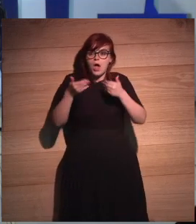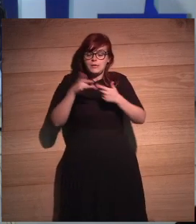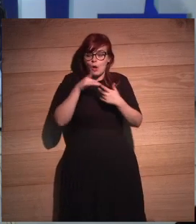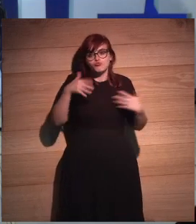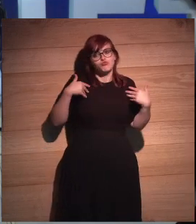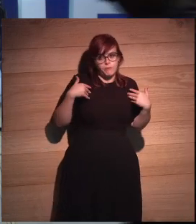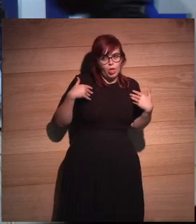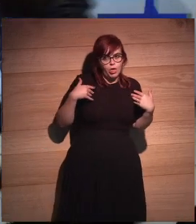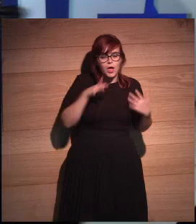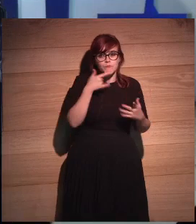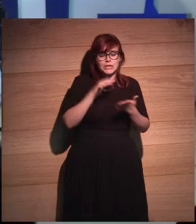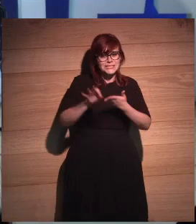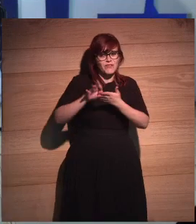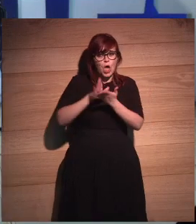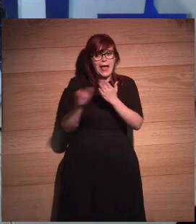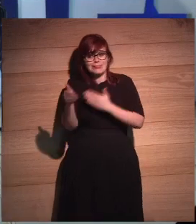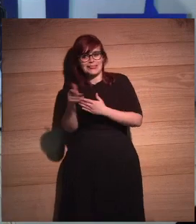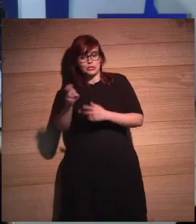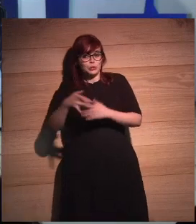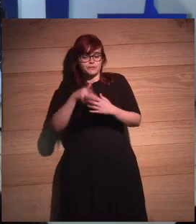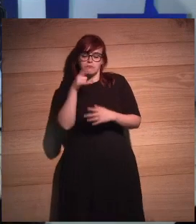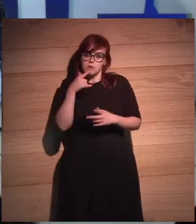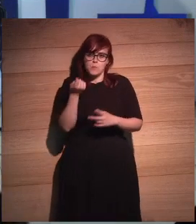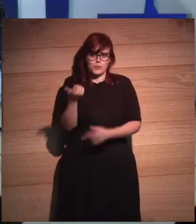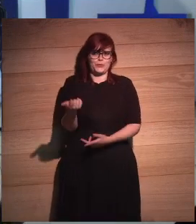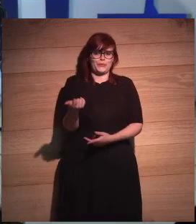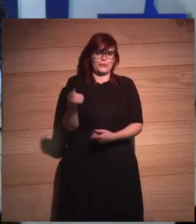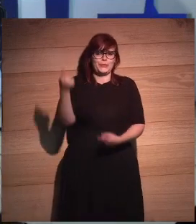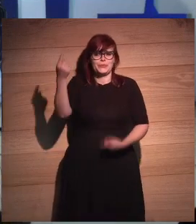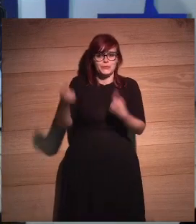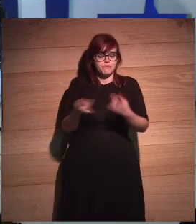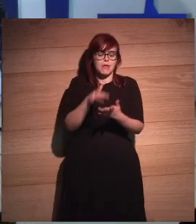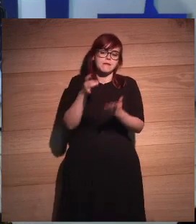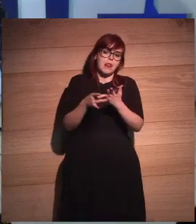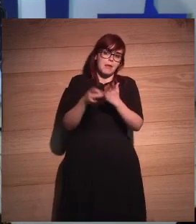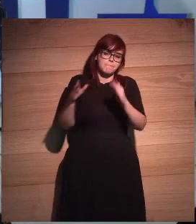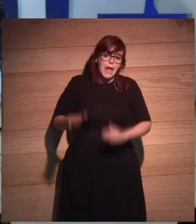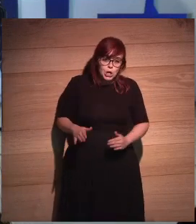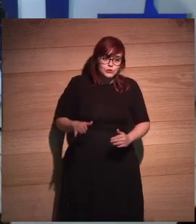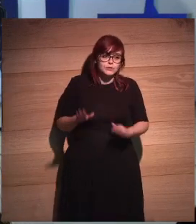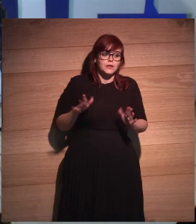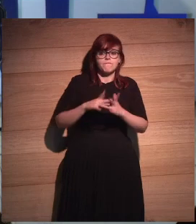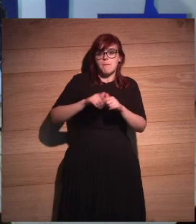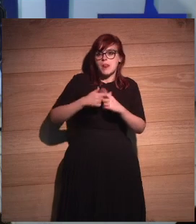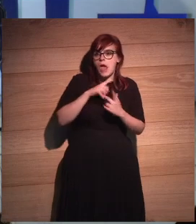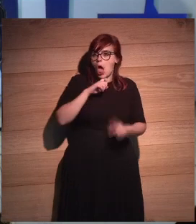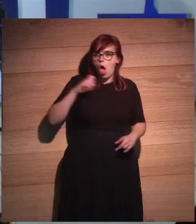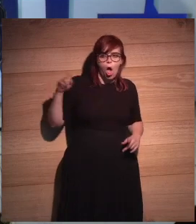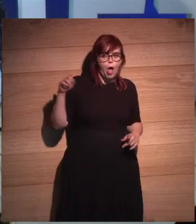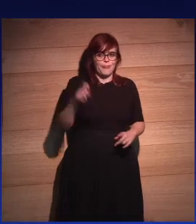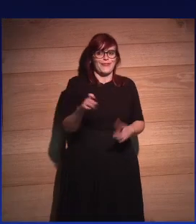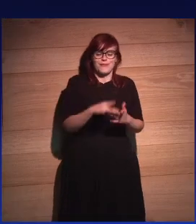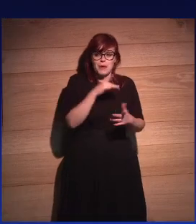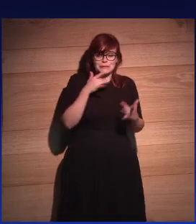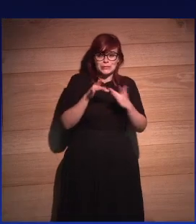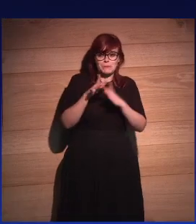pasas, porque los servicios alternativos todavía son escasos y de menor calidad. Y tu familia te odia. Exacto,